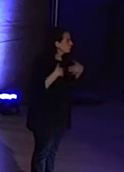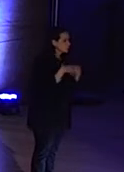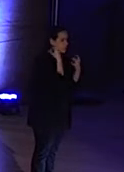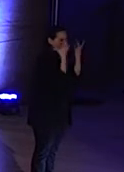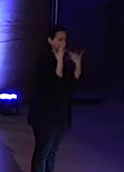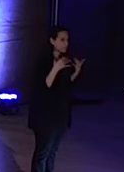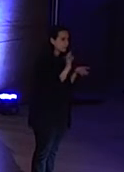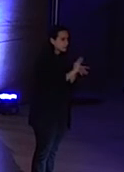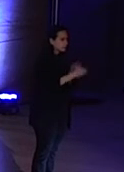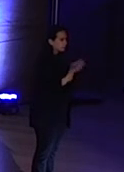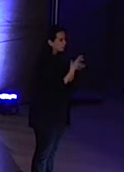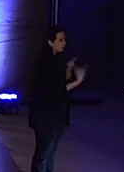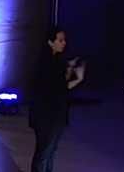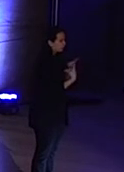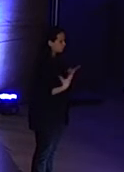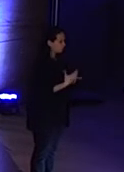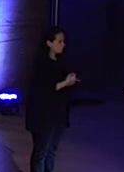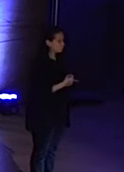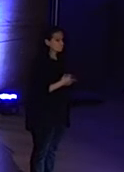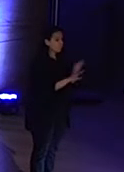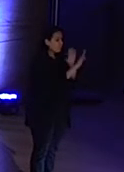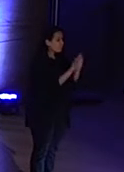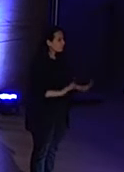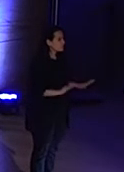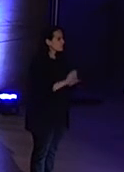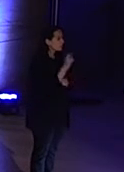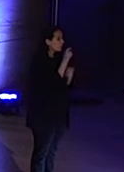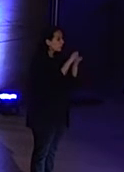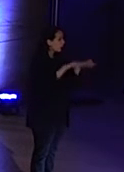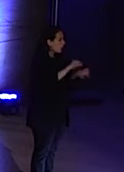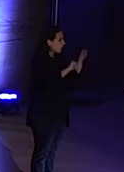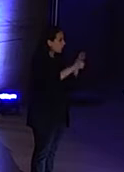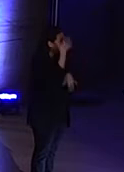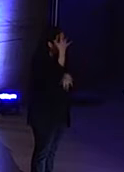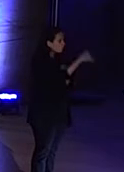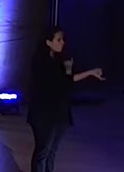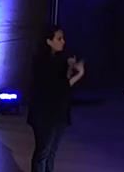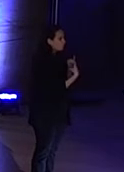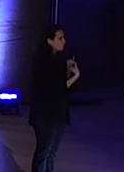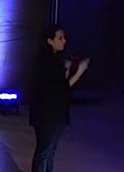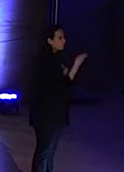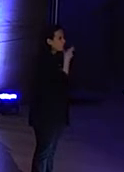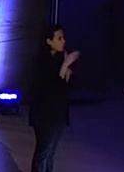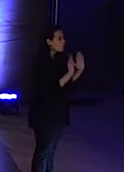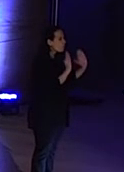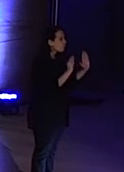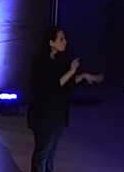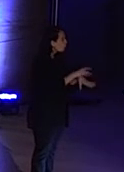actividades y servicios de la escuela. En definitiva, acuden al Laboratorio de Sueños porque es un momento de ocio